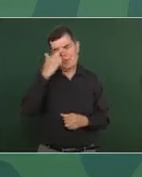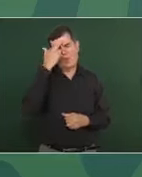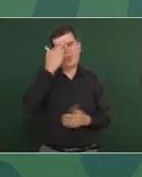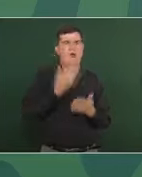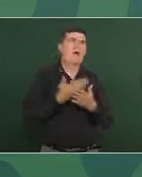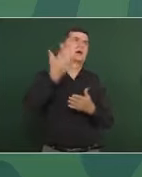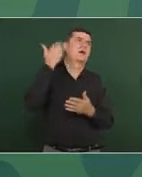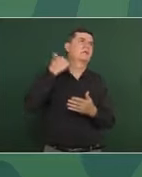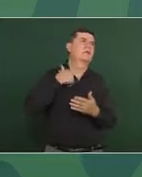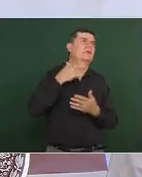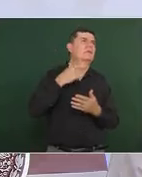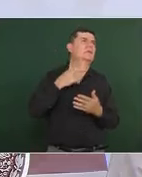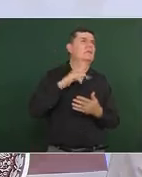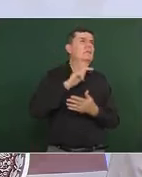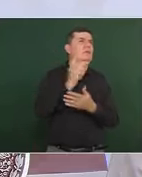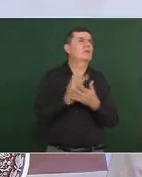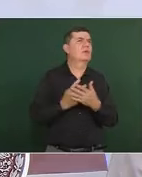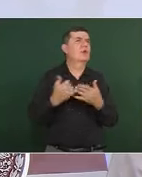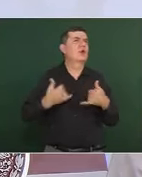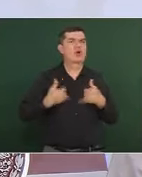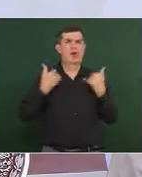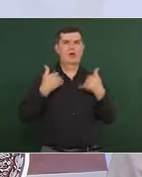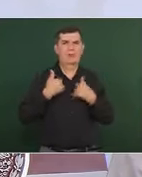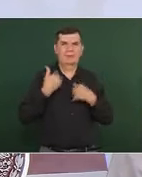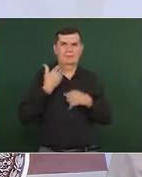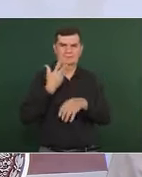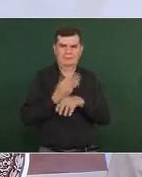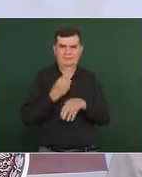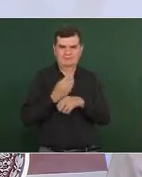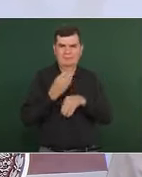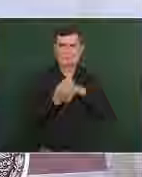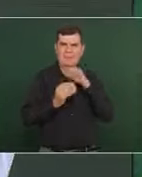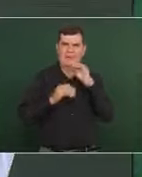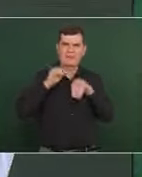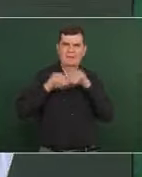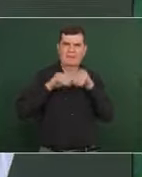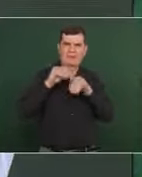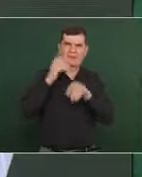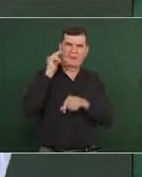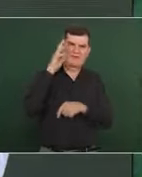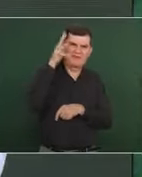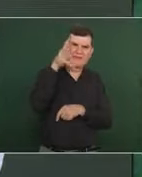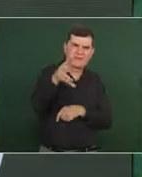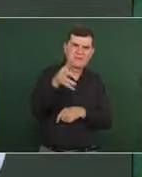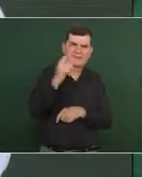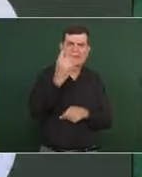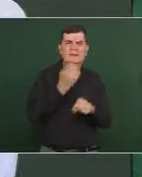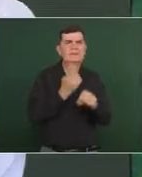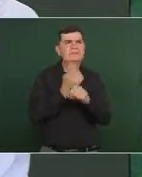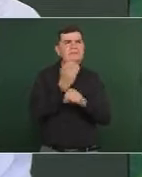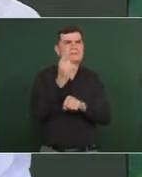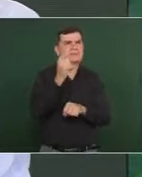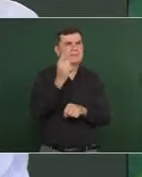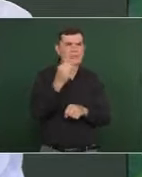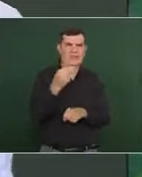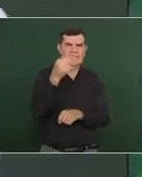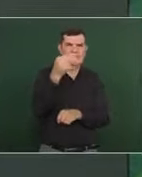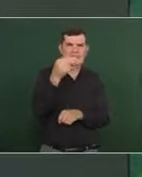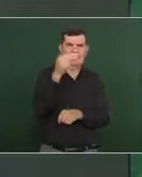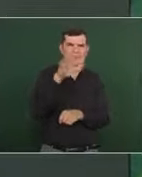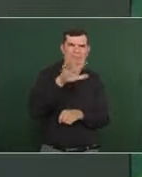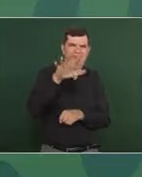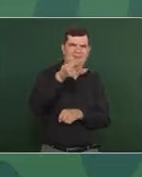del programa Jóvenes Construyendo el Futuro, en un estado del norte, un